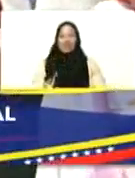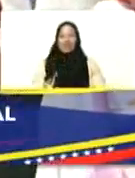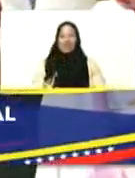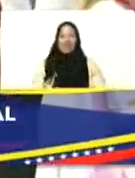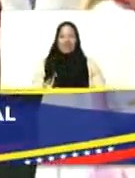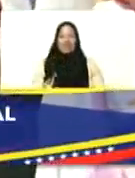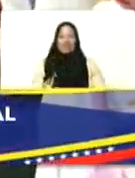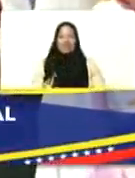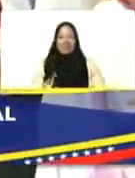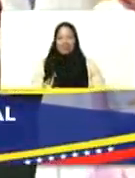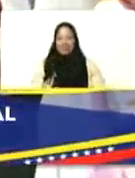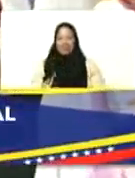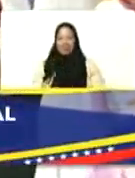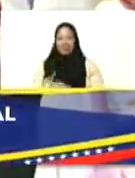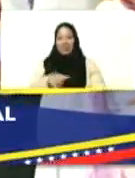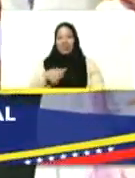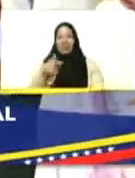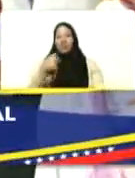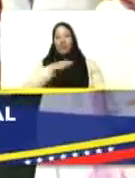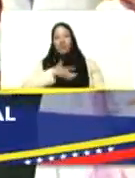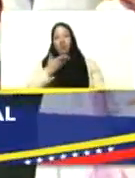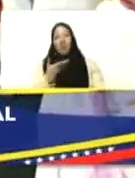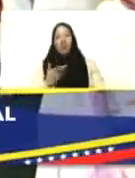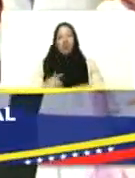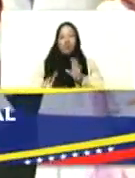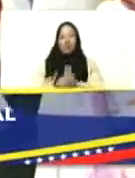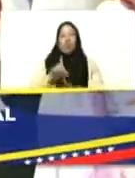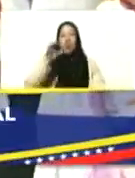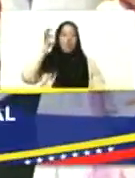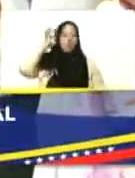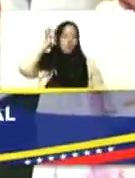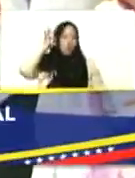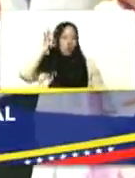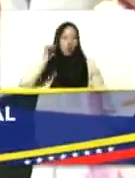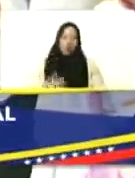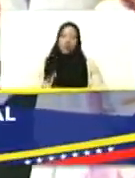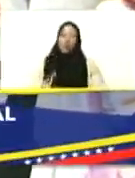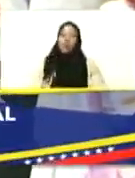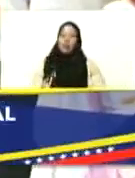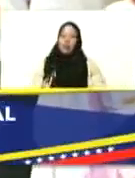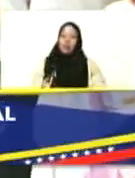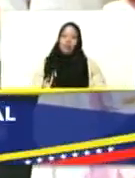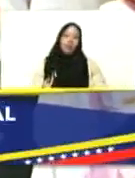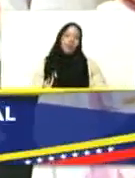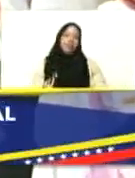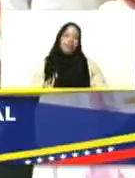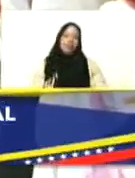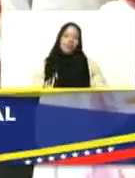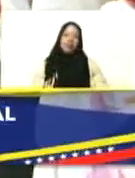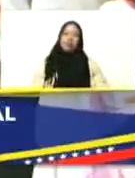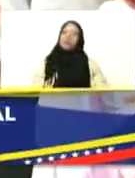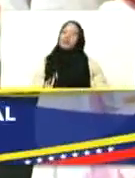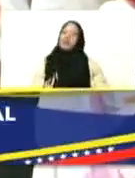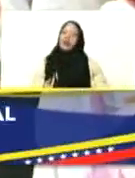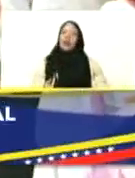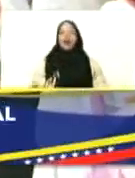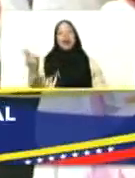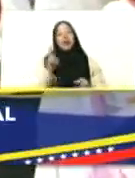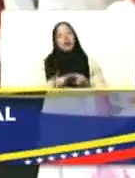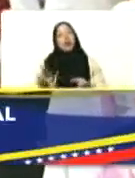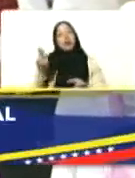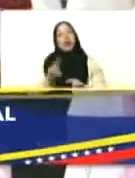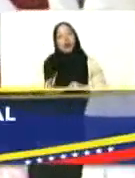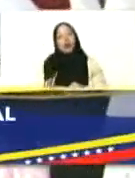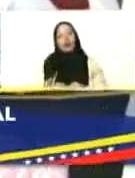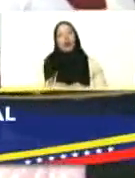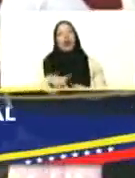dijo, es desde la escuela. Bueno, aquí están en Caracas los niños y